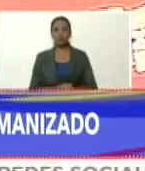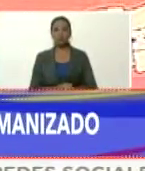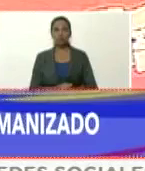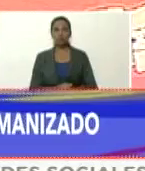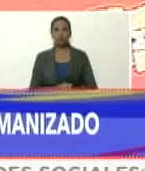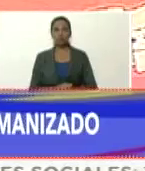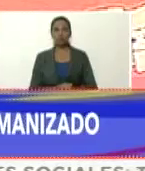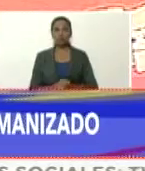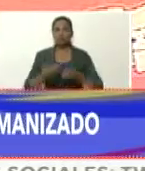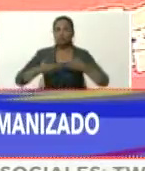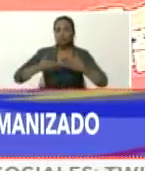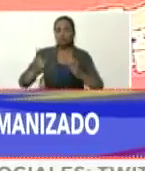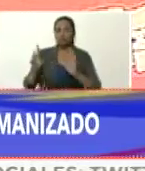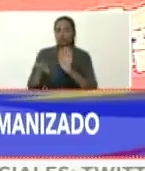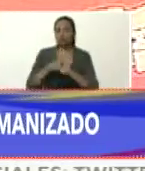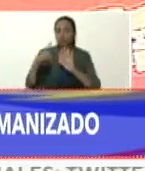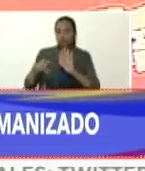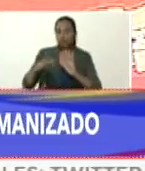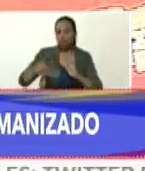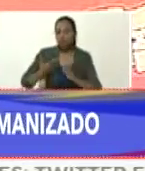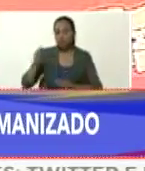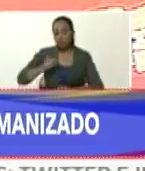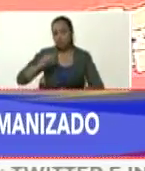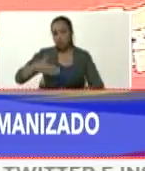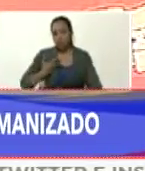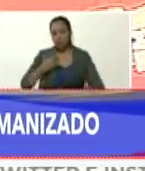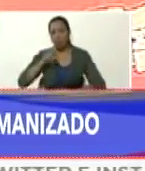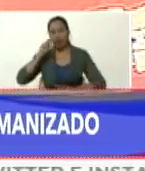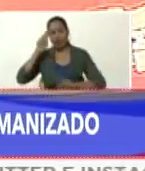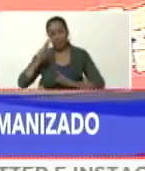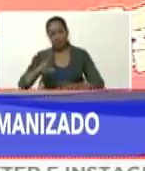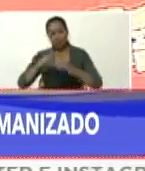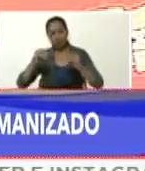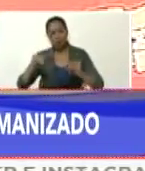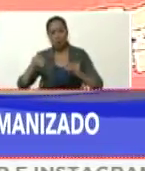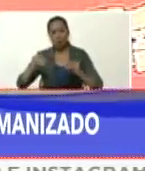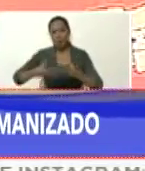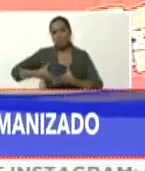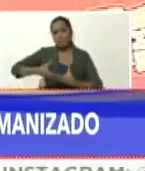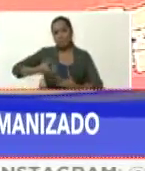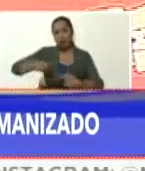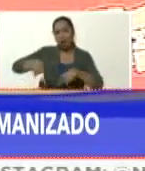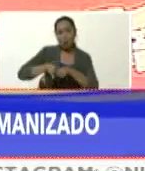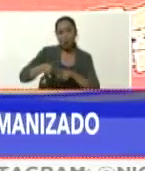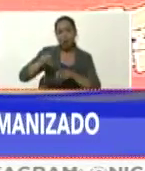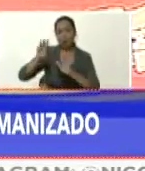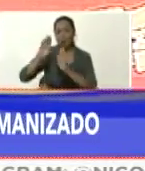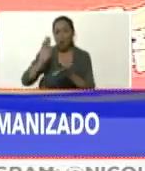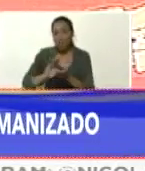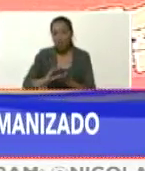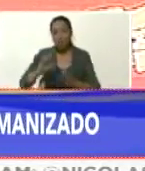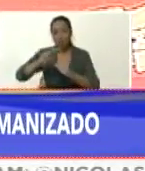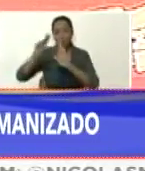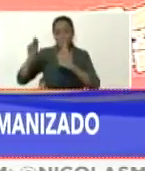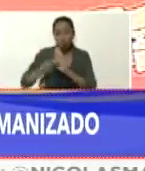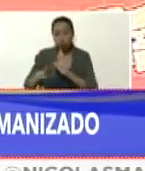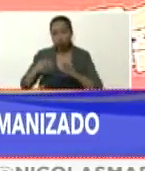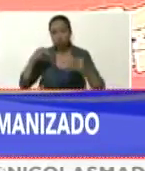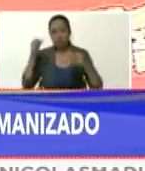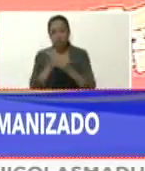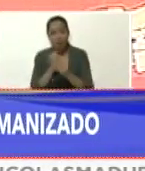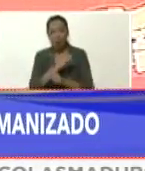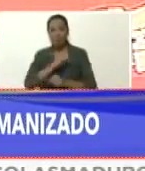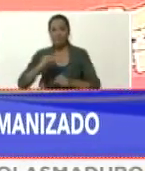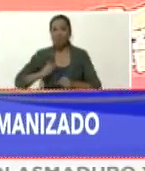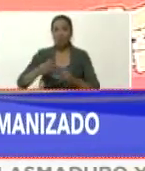las disposiciones legales que obligan a respetar la lactancia materna en los centros de trabajo a nivel público y a nivel